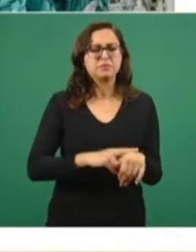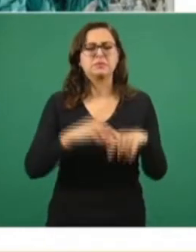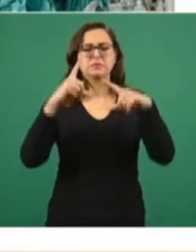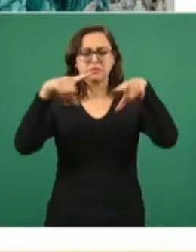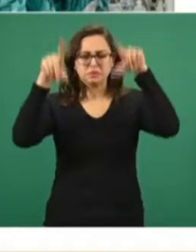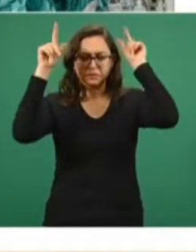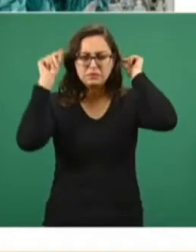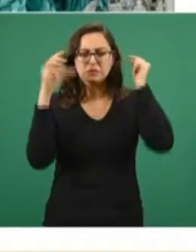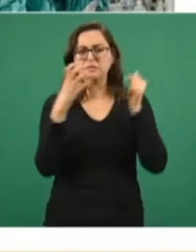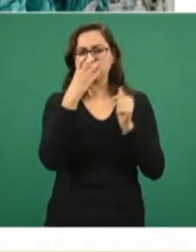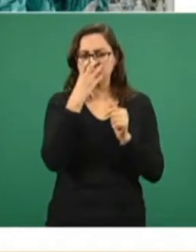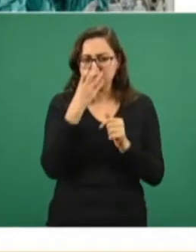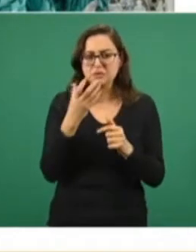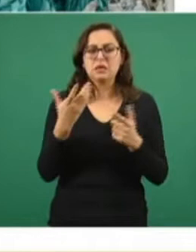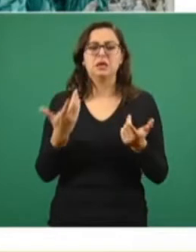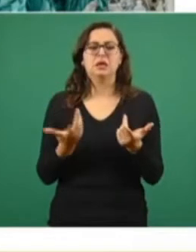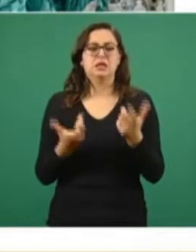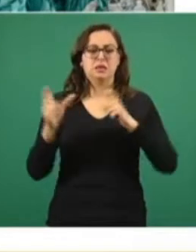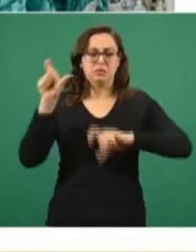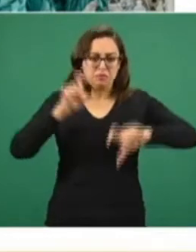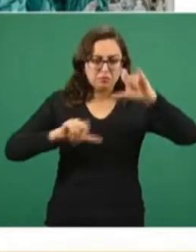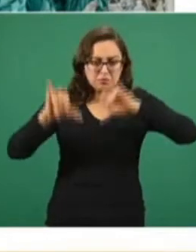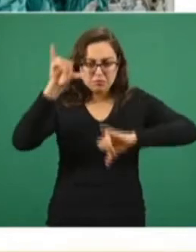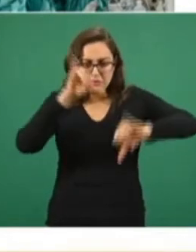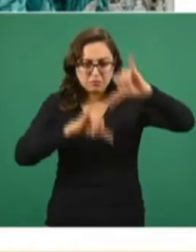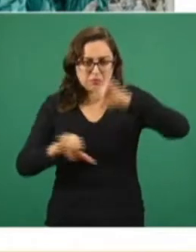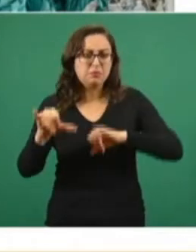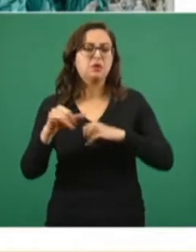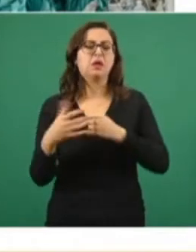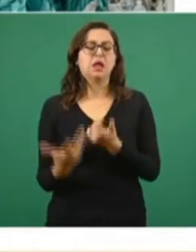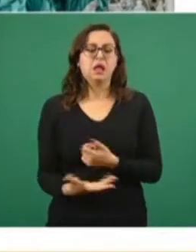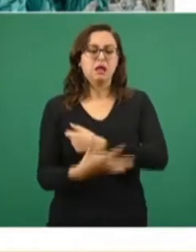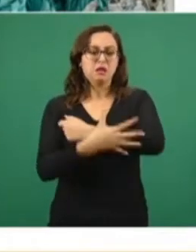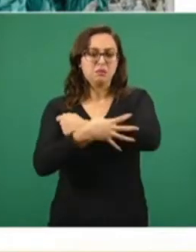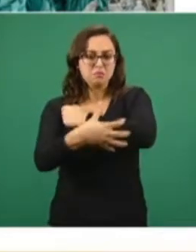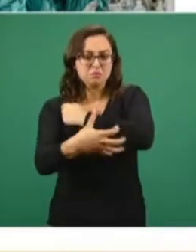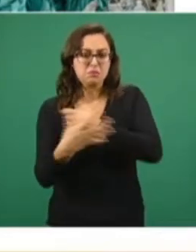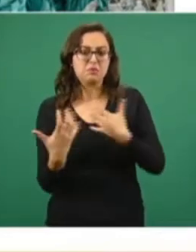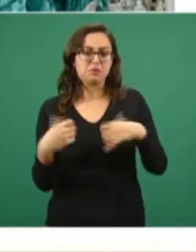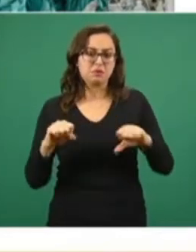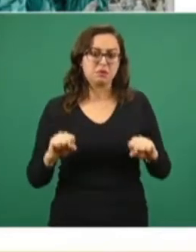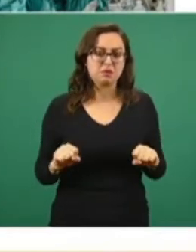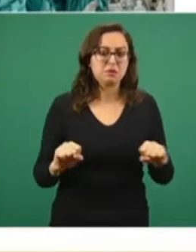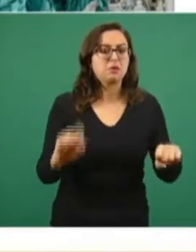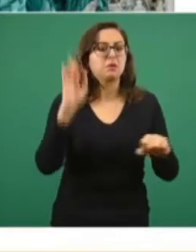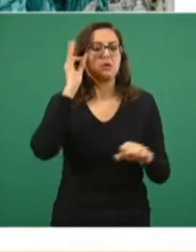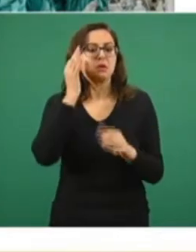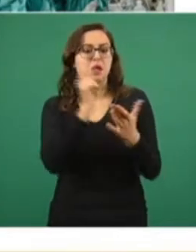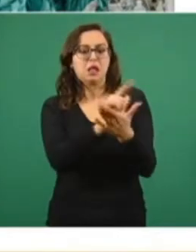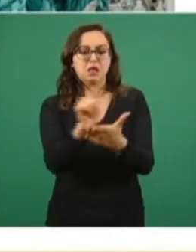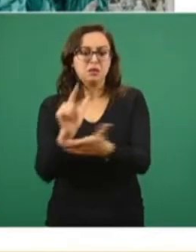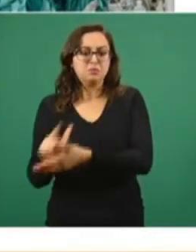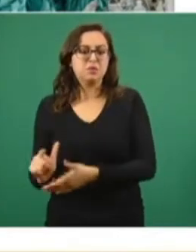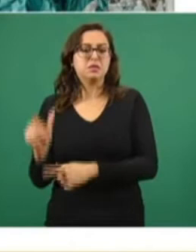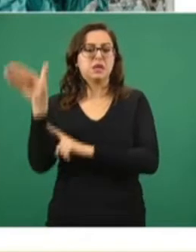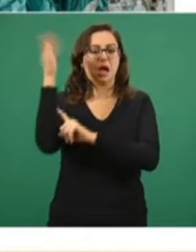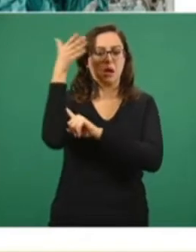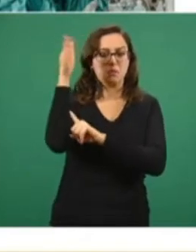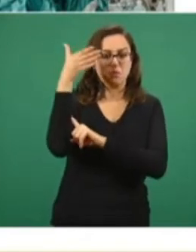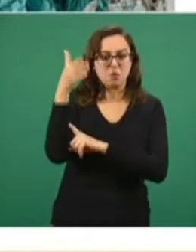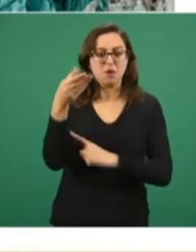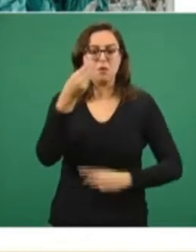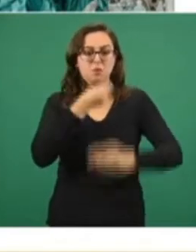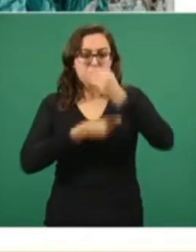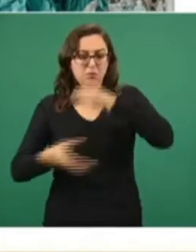inhaloterapeutas, laboratoristas, químicos, técnicos radiólogos, camilleros, personal de limpieza e higiene, personal de ambulancia, manejador